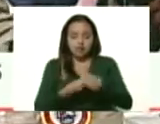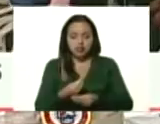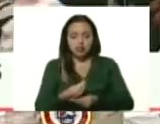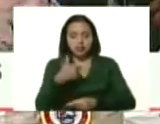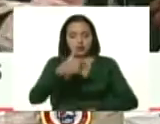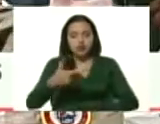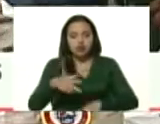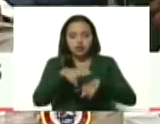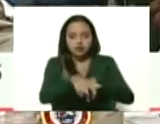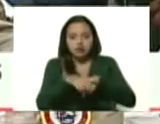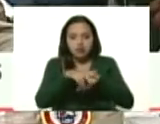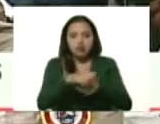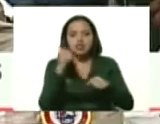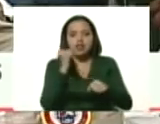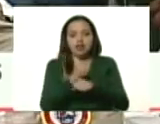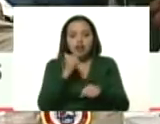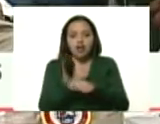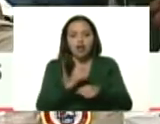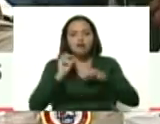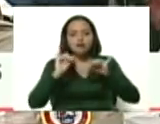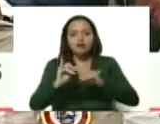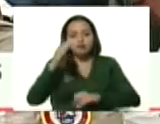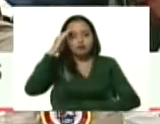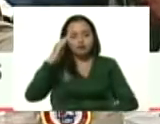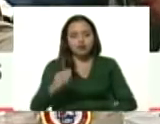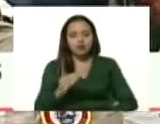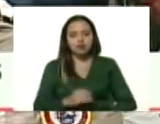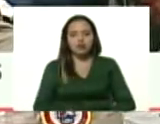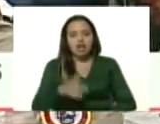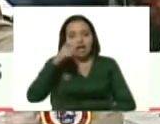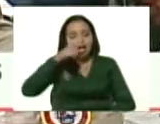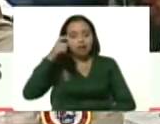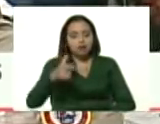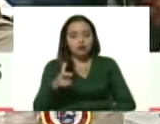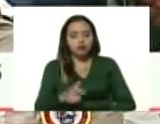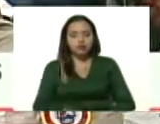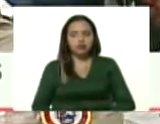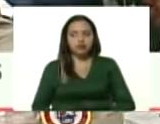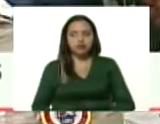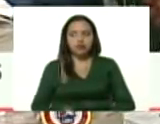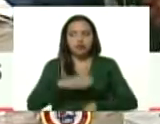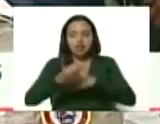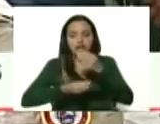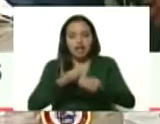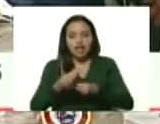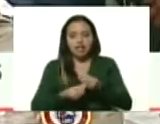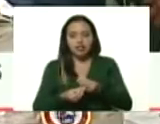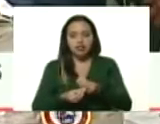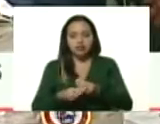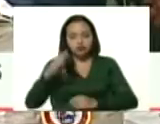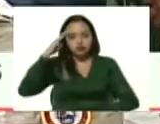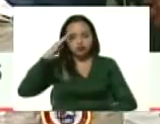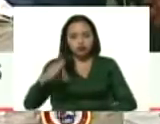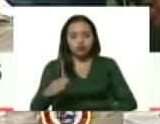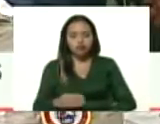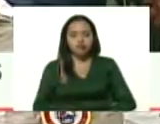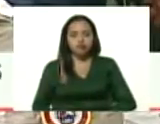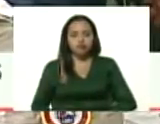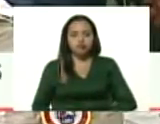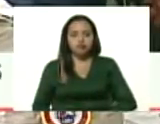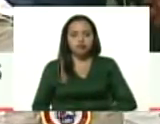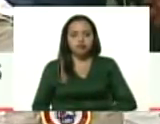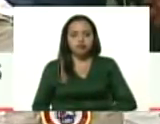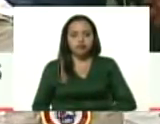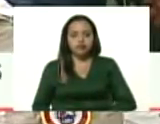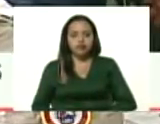campesino, del obrero, del trabajador, del mismo soldado. El pueblo hecho ese ejército del